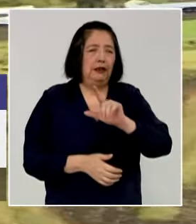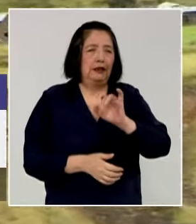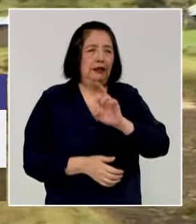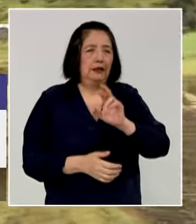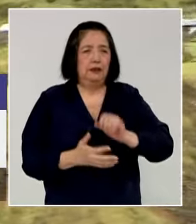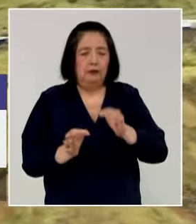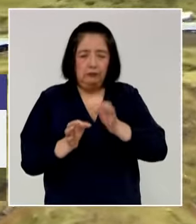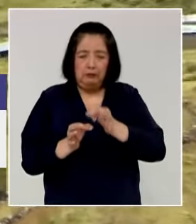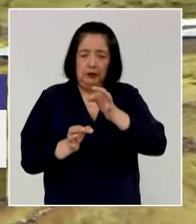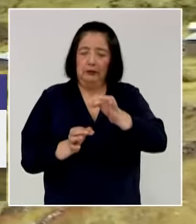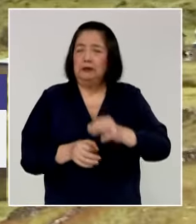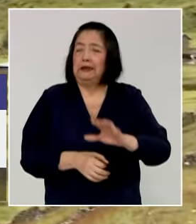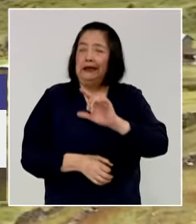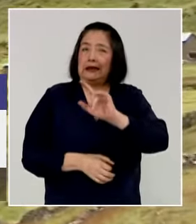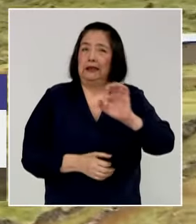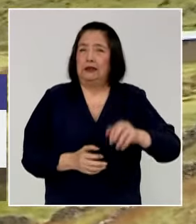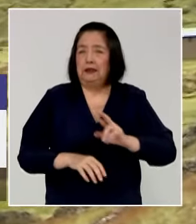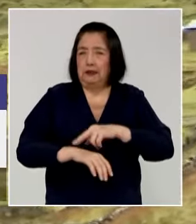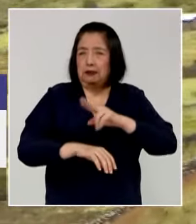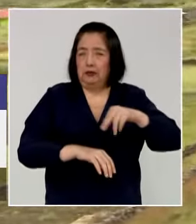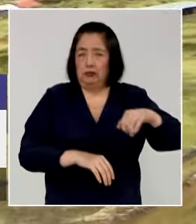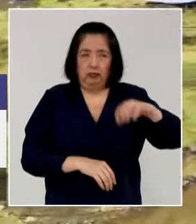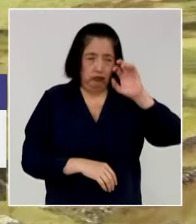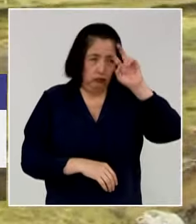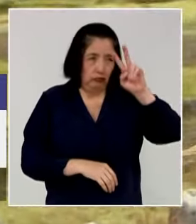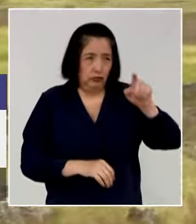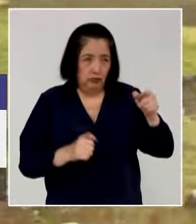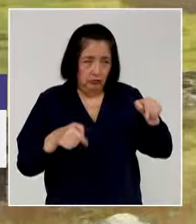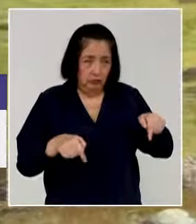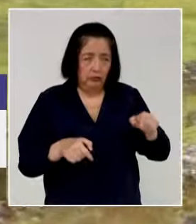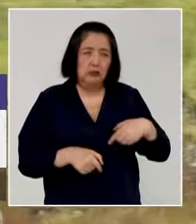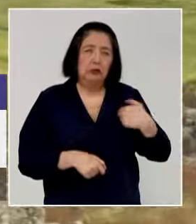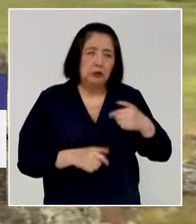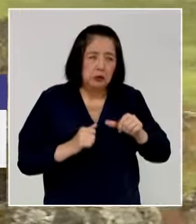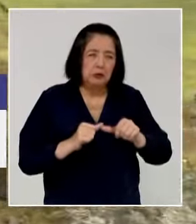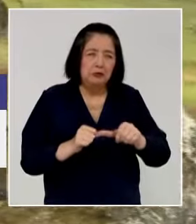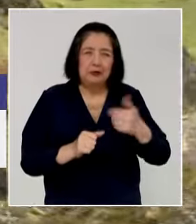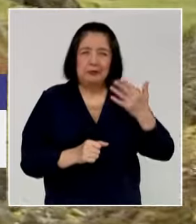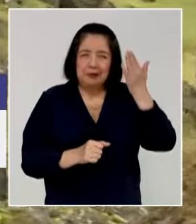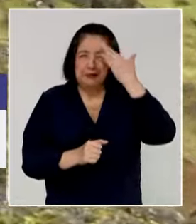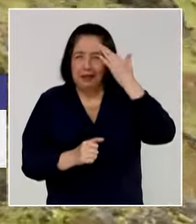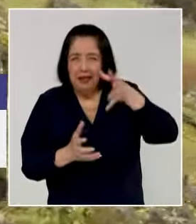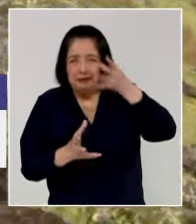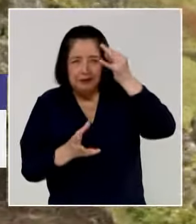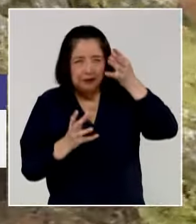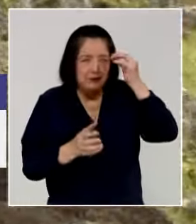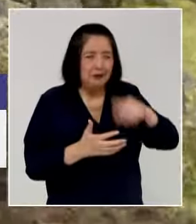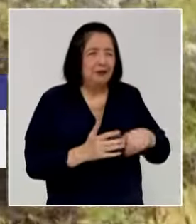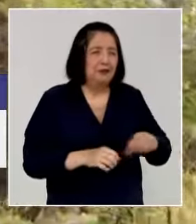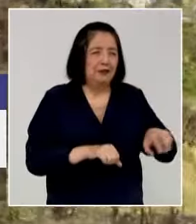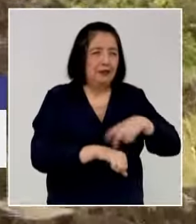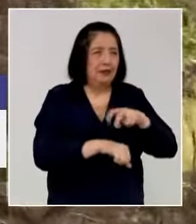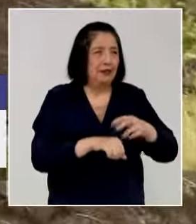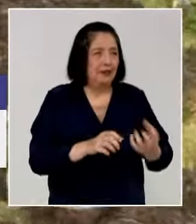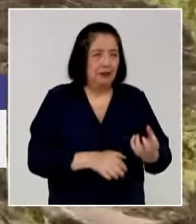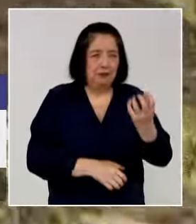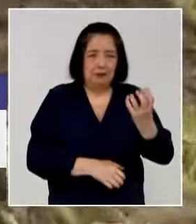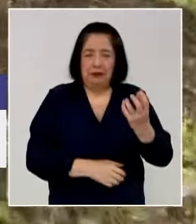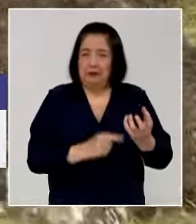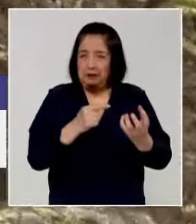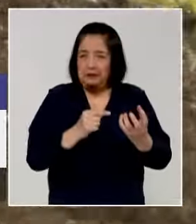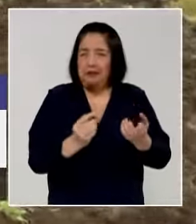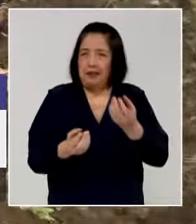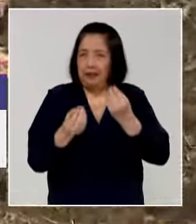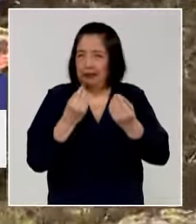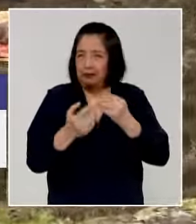la provincia de Calca, en la región Cusco. Seguimos conociendo un poco más de la papa, este tubérculo que alimenta a